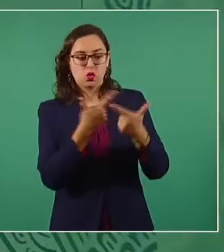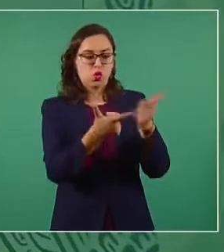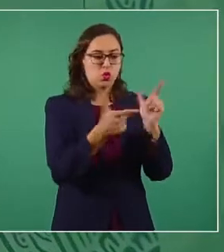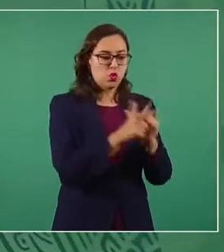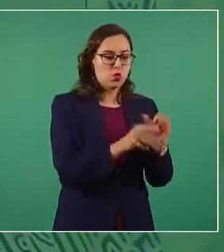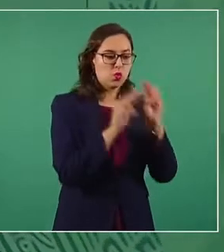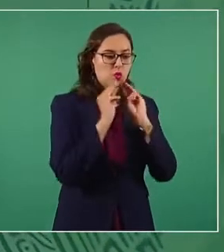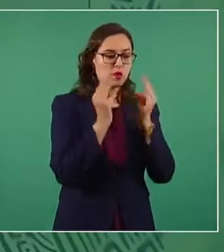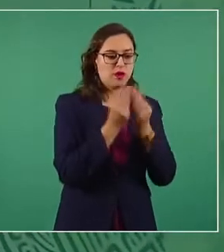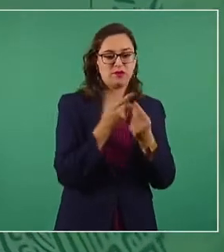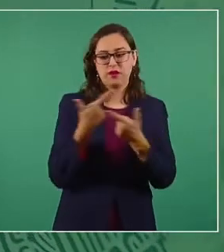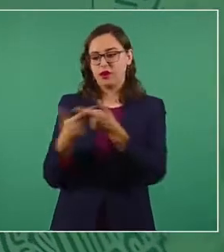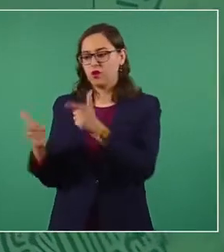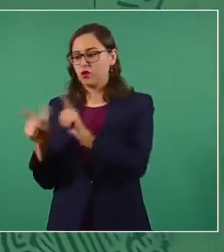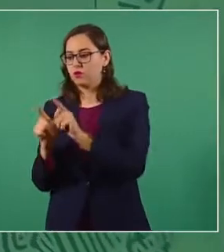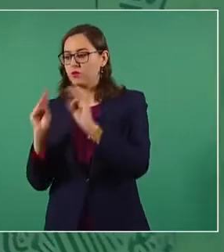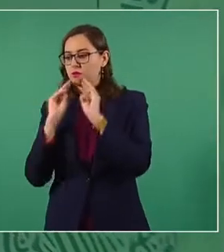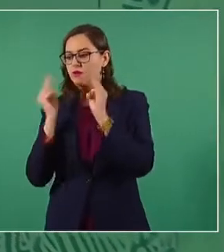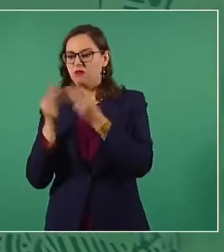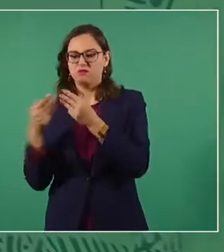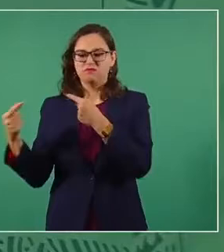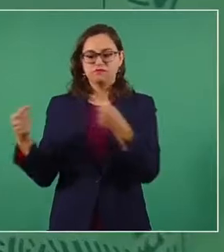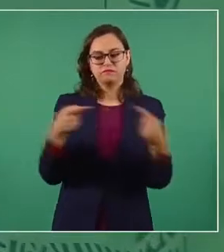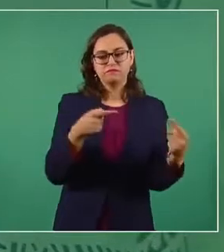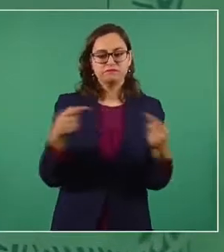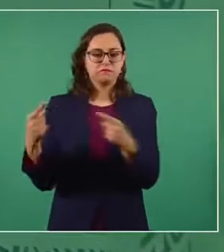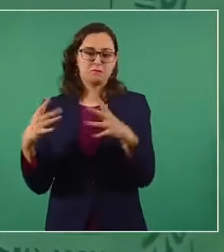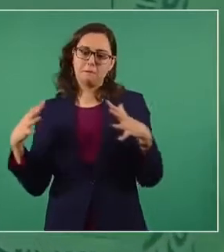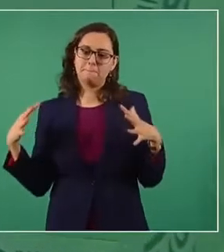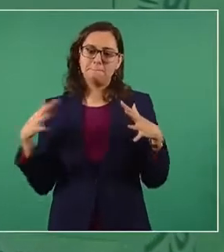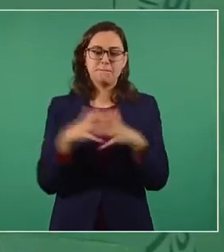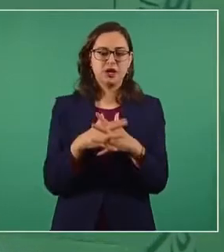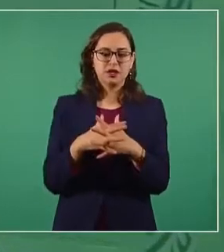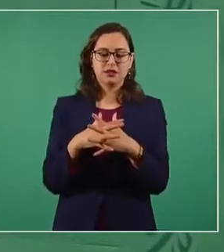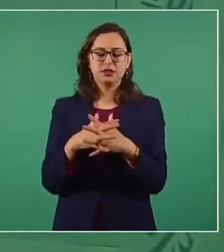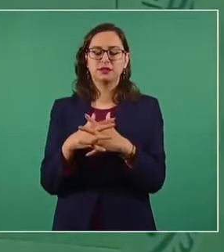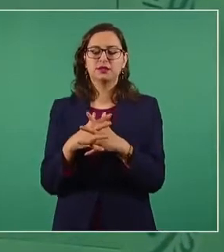crimen organizado. Y se está haciendo labor